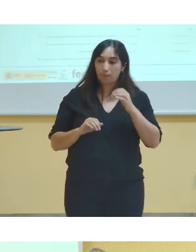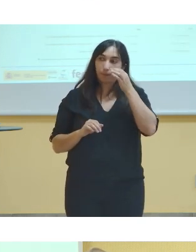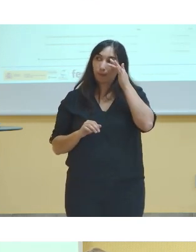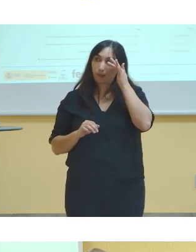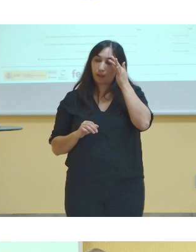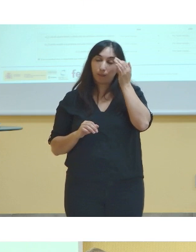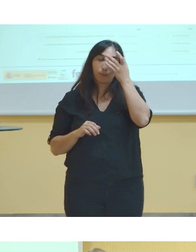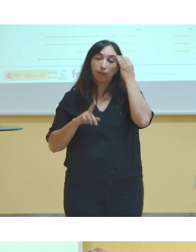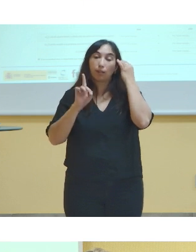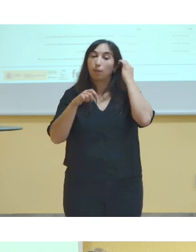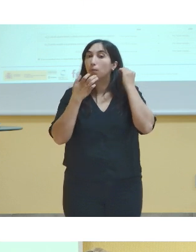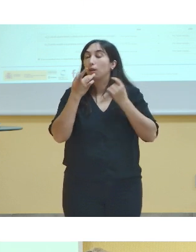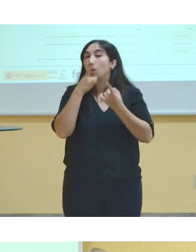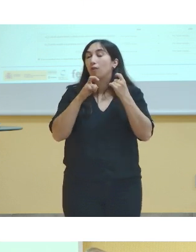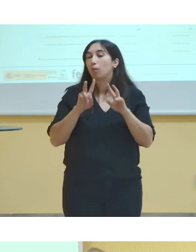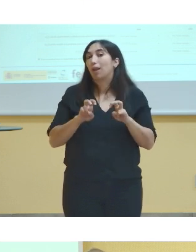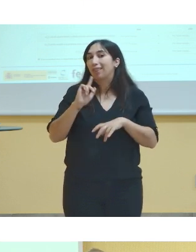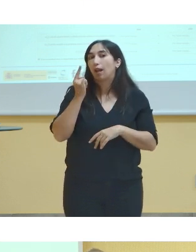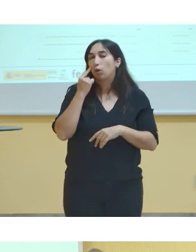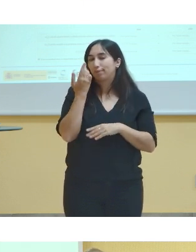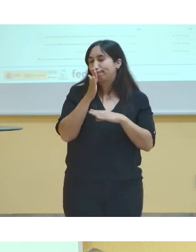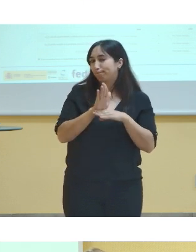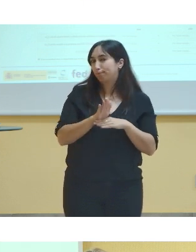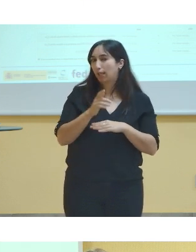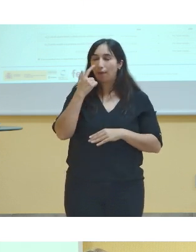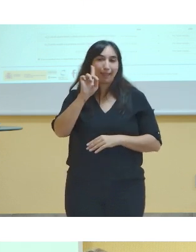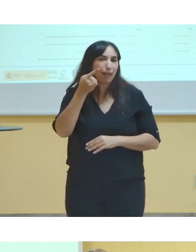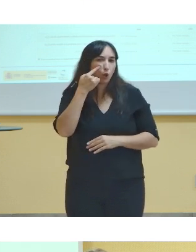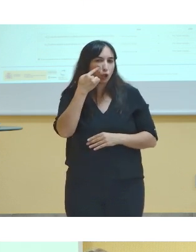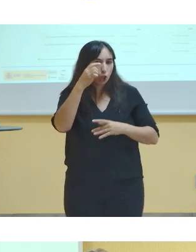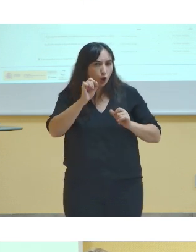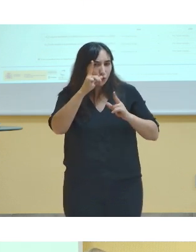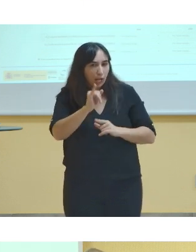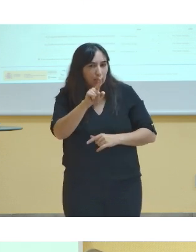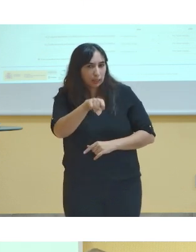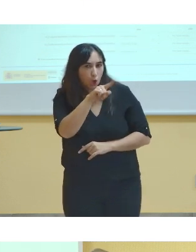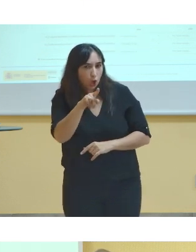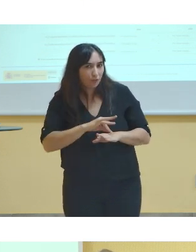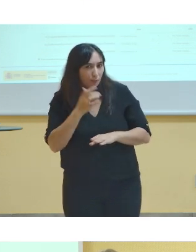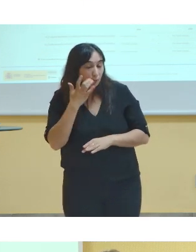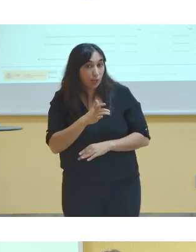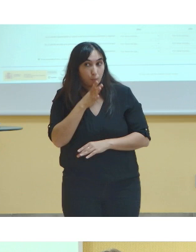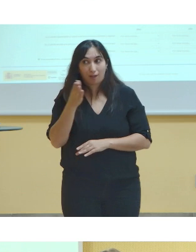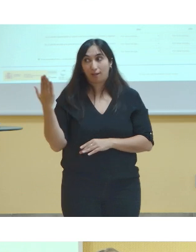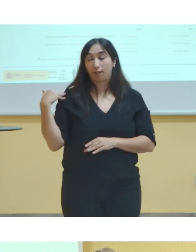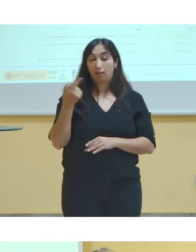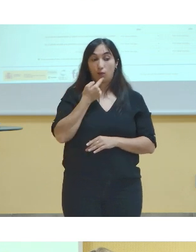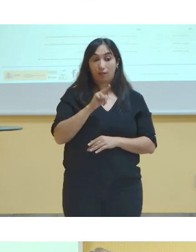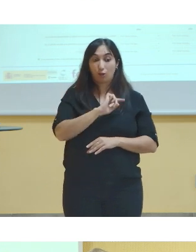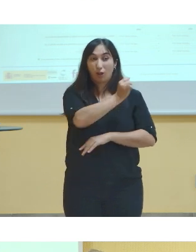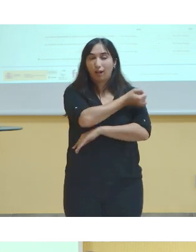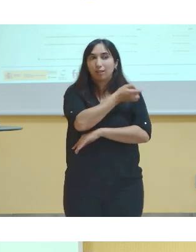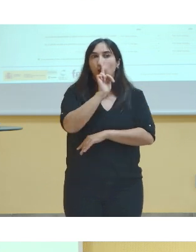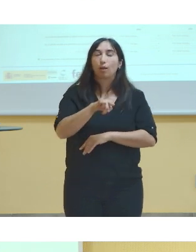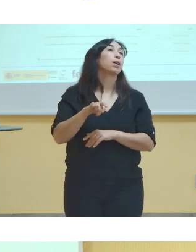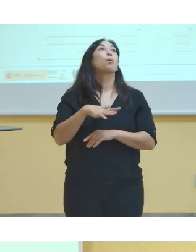como ejemplo, pues mostrar datos sobre el diagnóstico. ¿Cuenta ya con un diagnóstico definitivo de enfermedad rara? Porque no lo he mencionado, pero en el registro